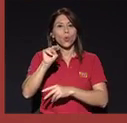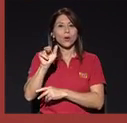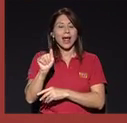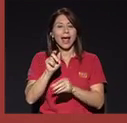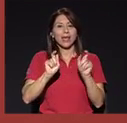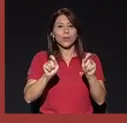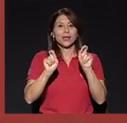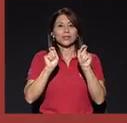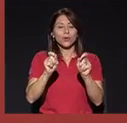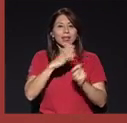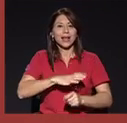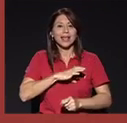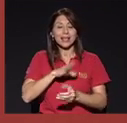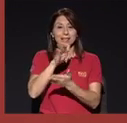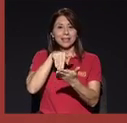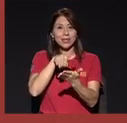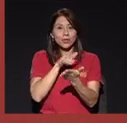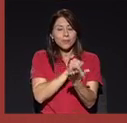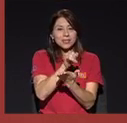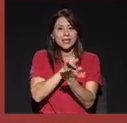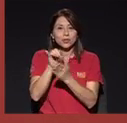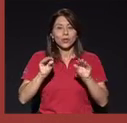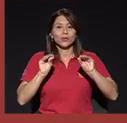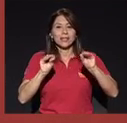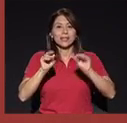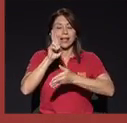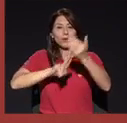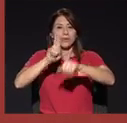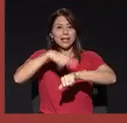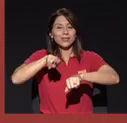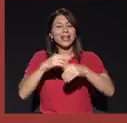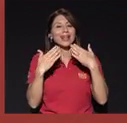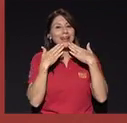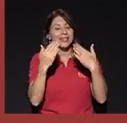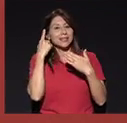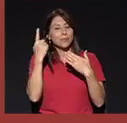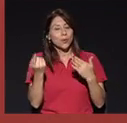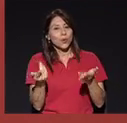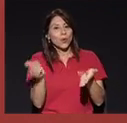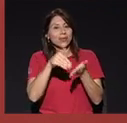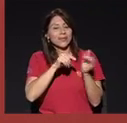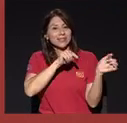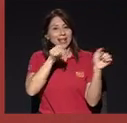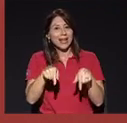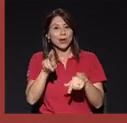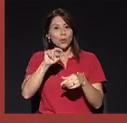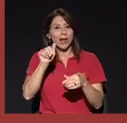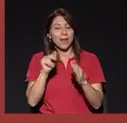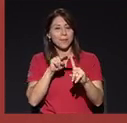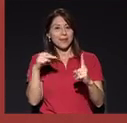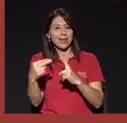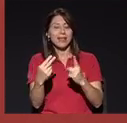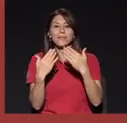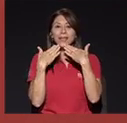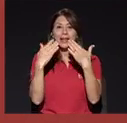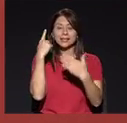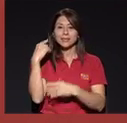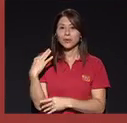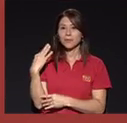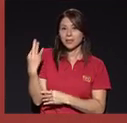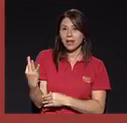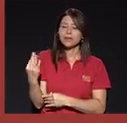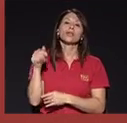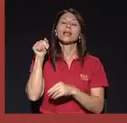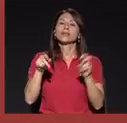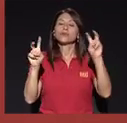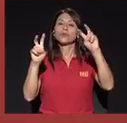Calidad del Centro de Investigación y Docencia en Educación de la Universidad Nacional. Gracias, Angélica, por estar una vez más aquí en Una Mirada. Muchas gracias por invitarnos. Este